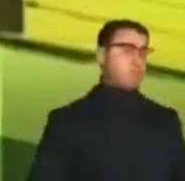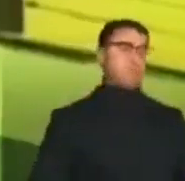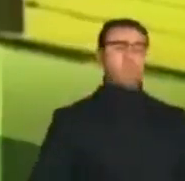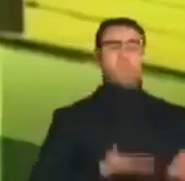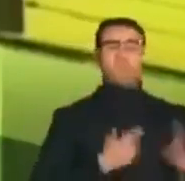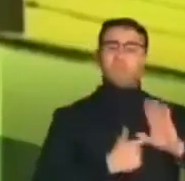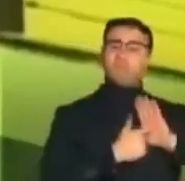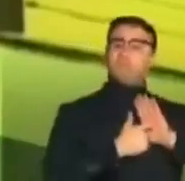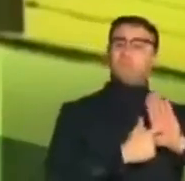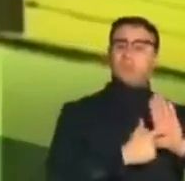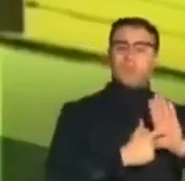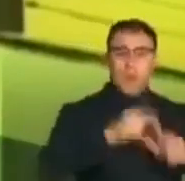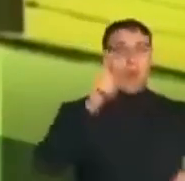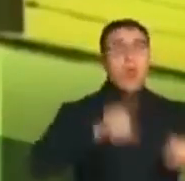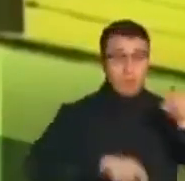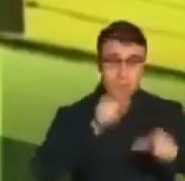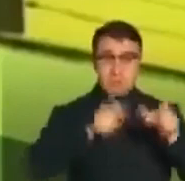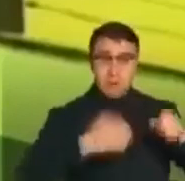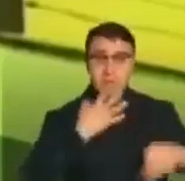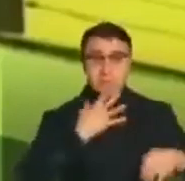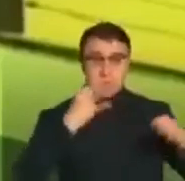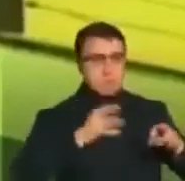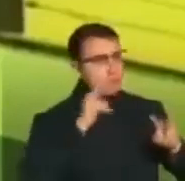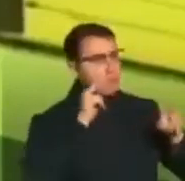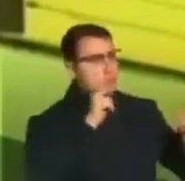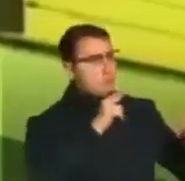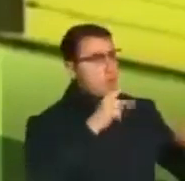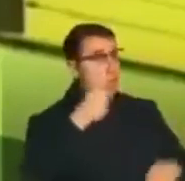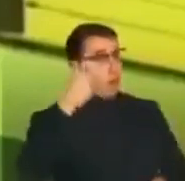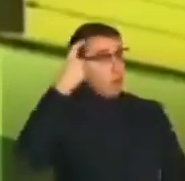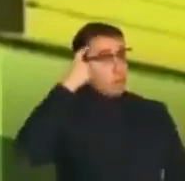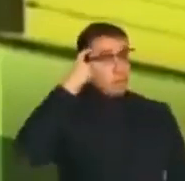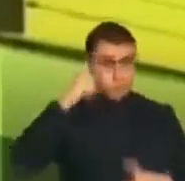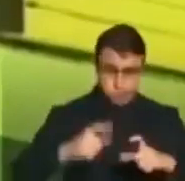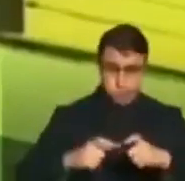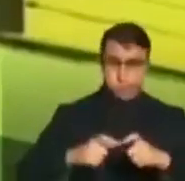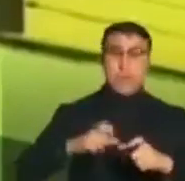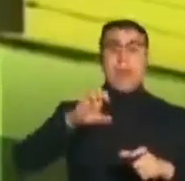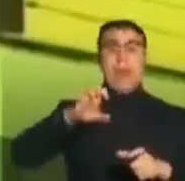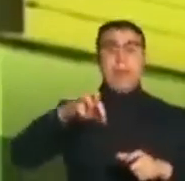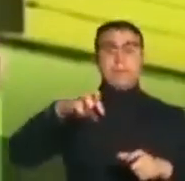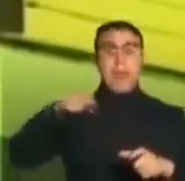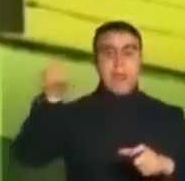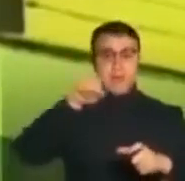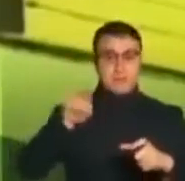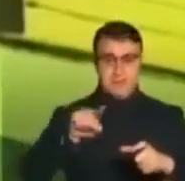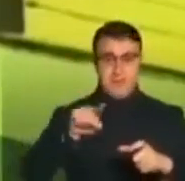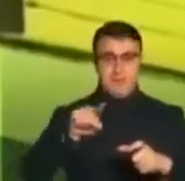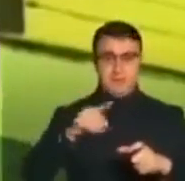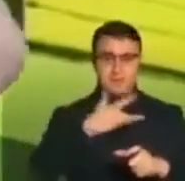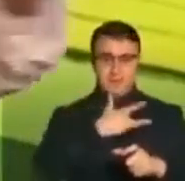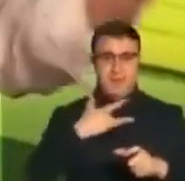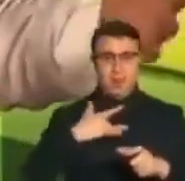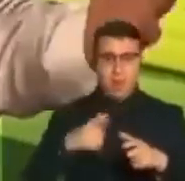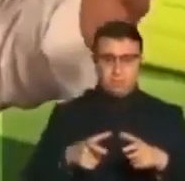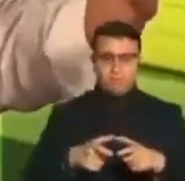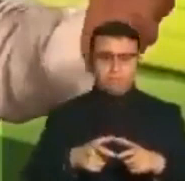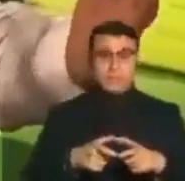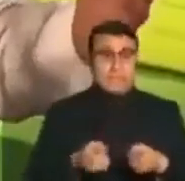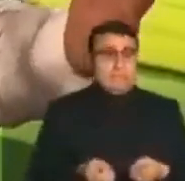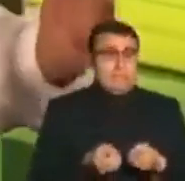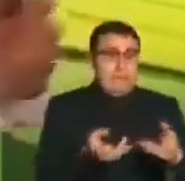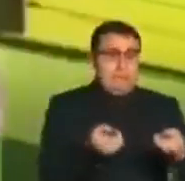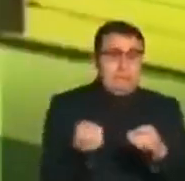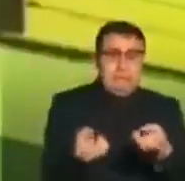Y mucha gente cree que como tiene un carnet de una EPS que se han repartido